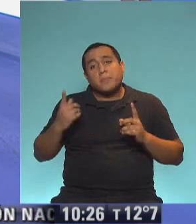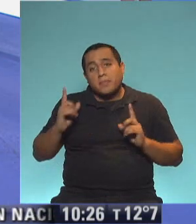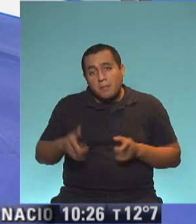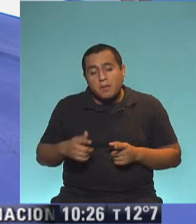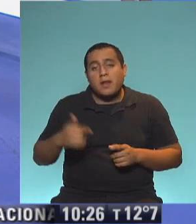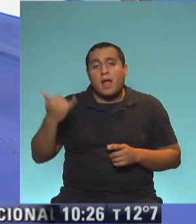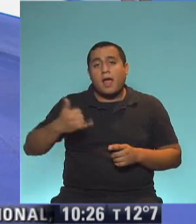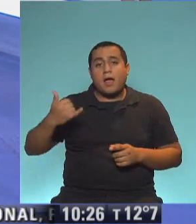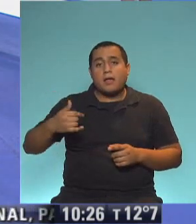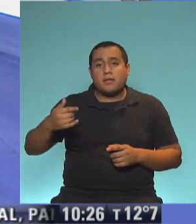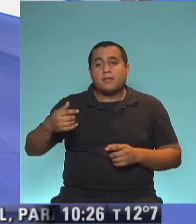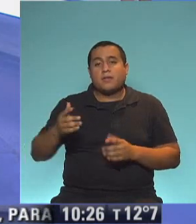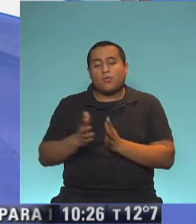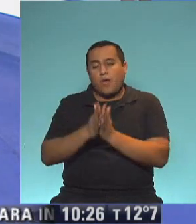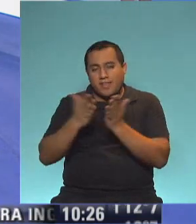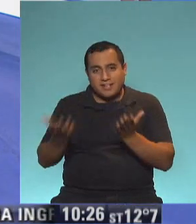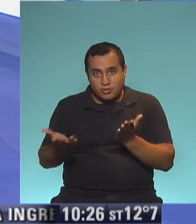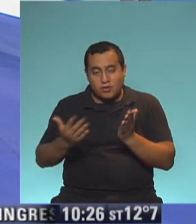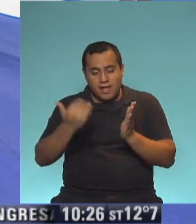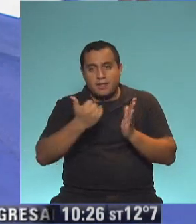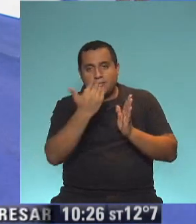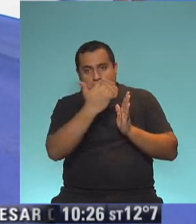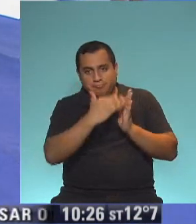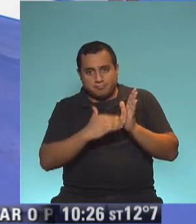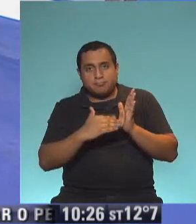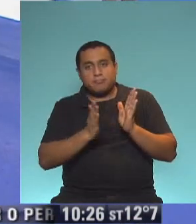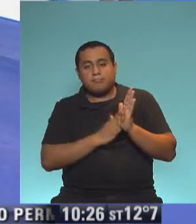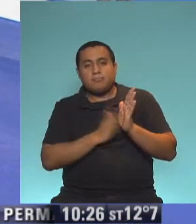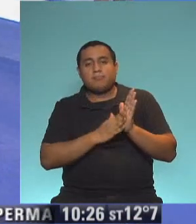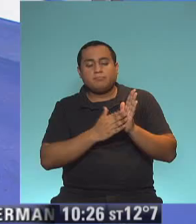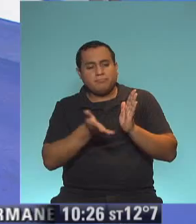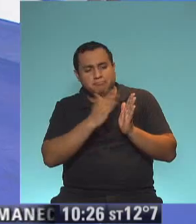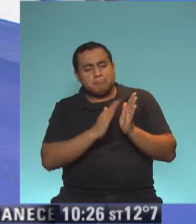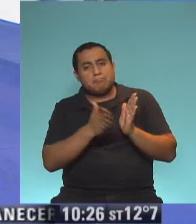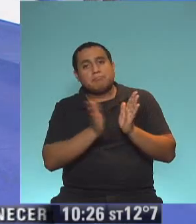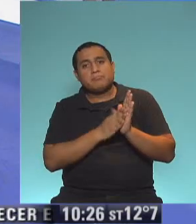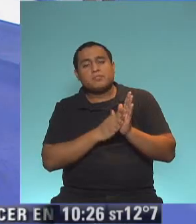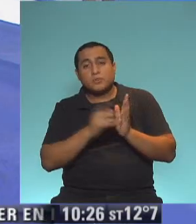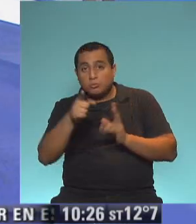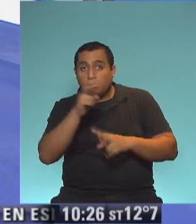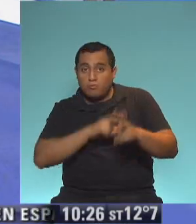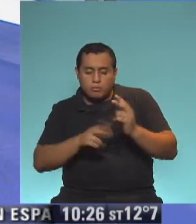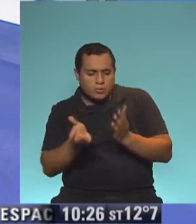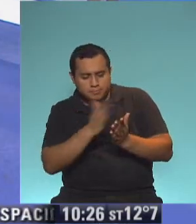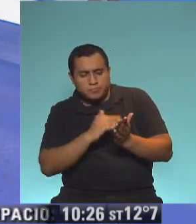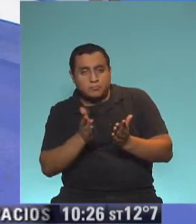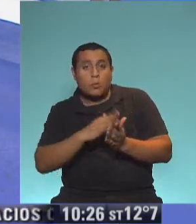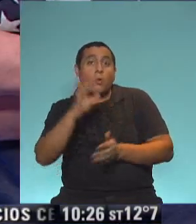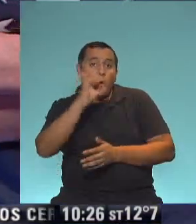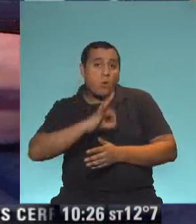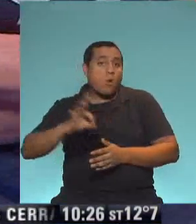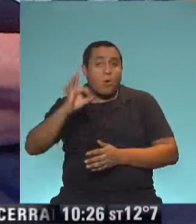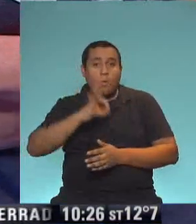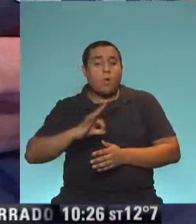lámina en el cuadernillo. Acá tenemos el cuadernillo. Podemos buscar, busquen en sus casas también, y si no, buscan